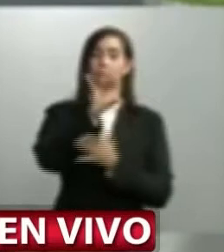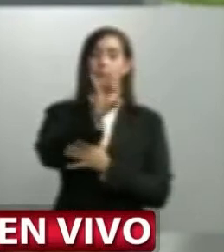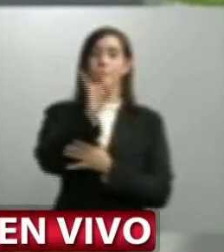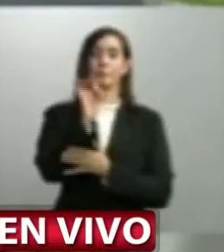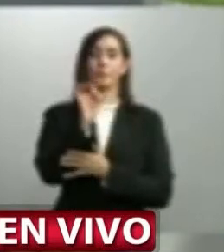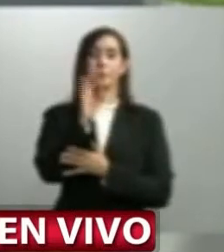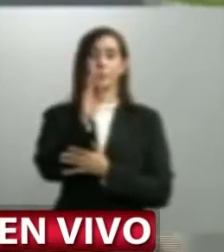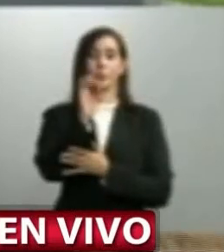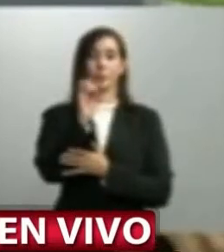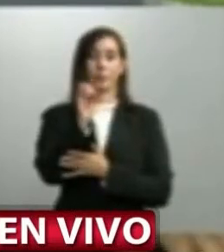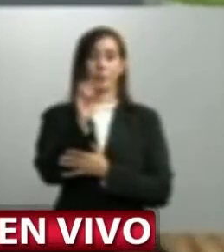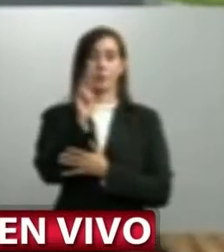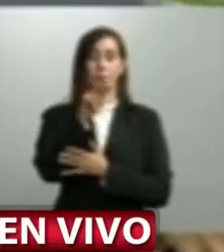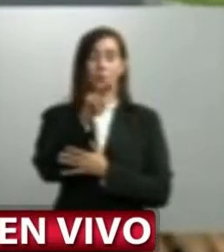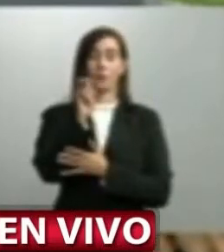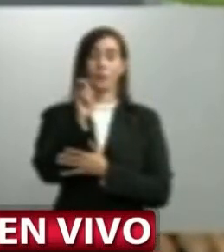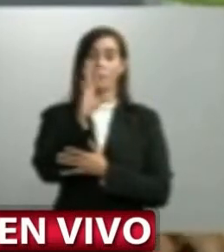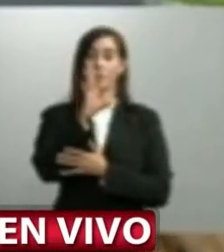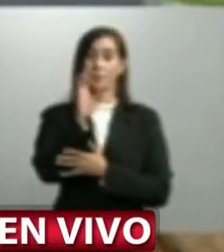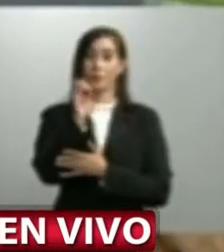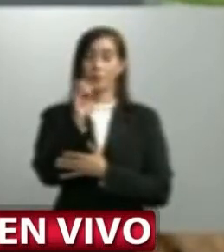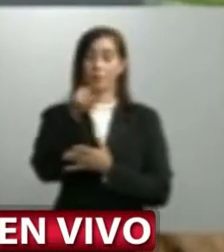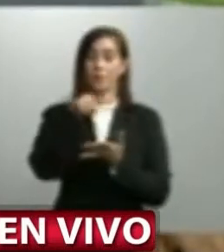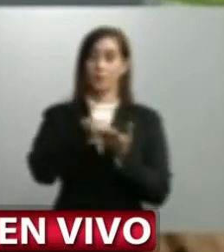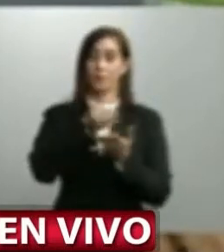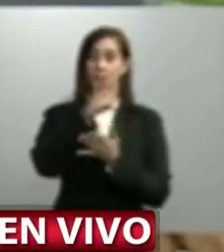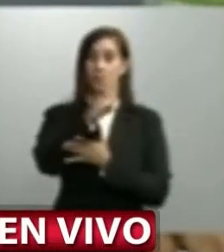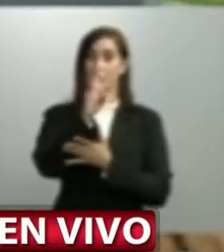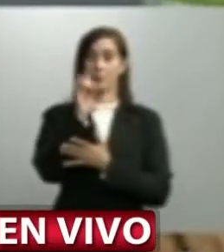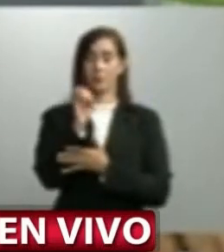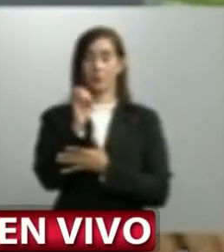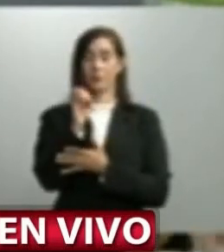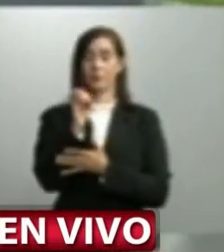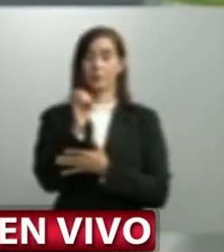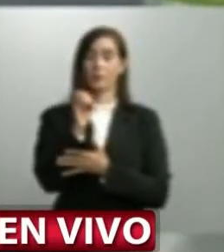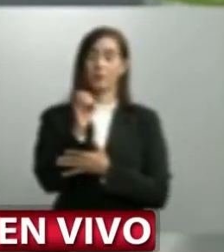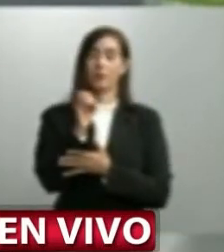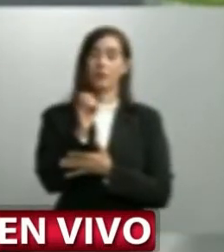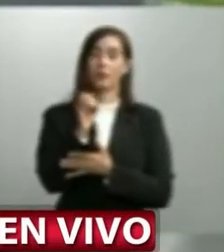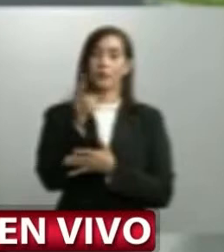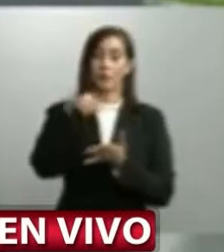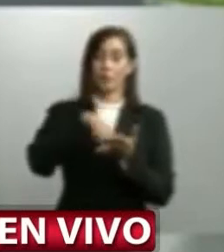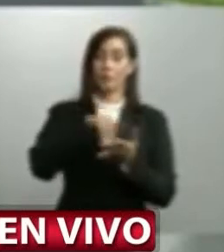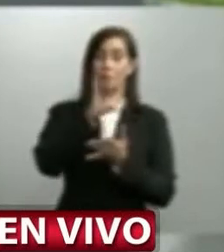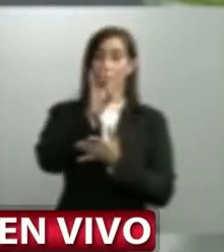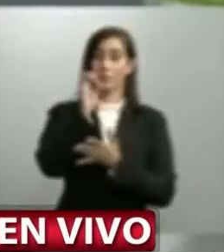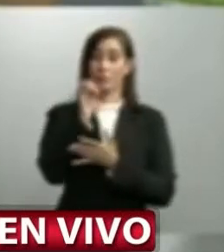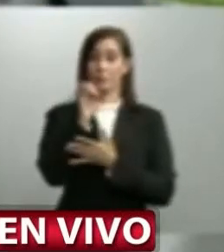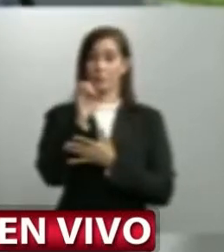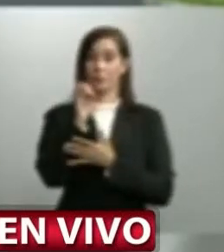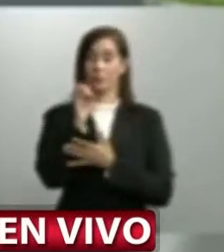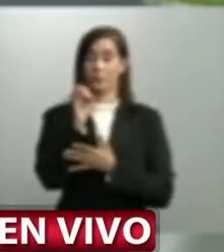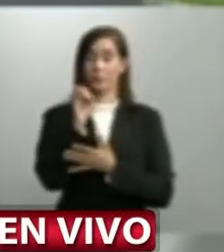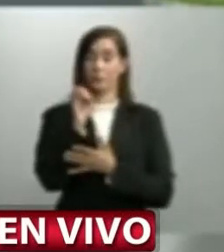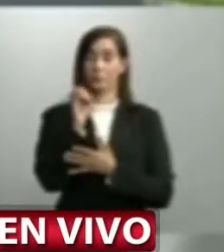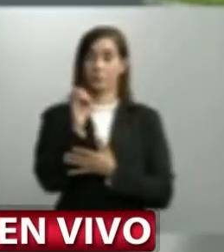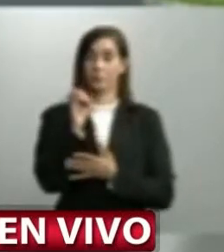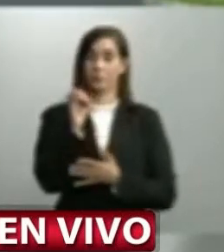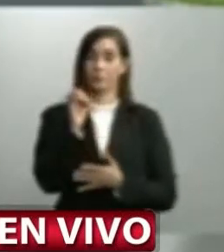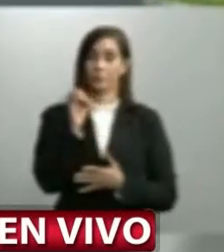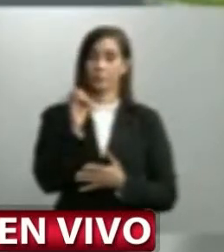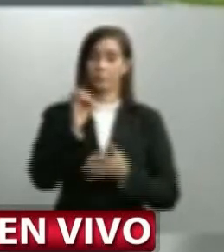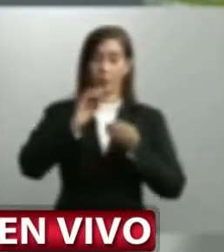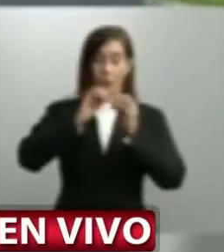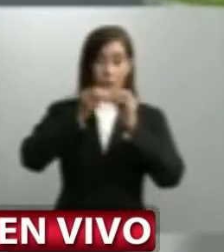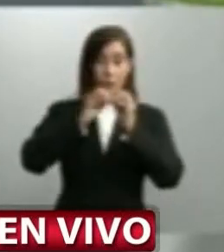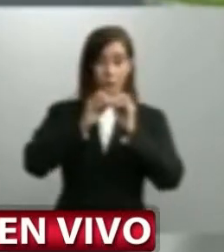1.850, 2.500, 1.700 a 1.800. Es decir, el